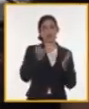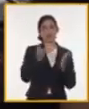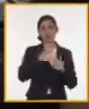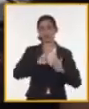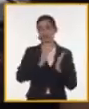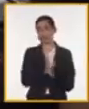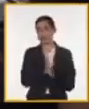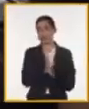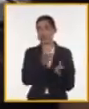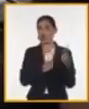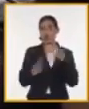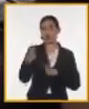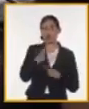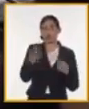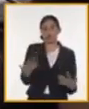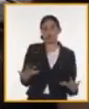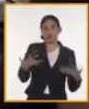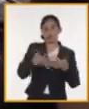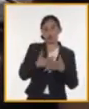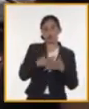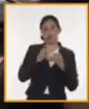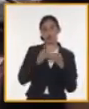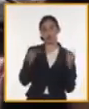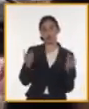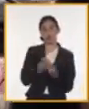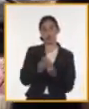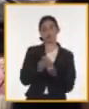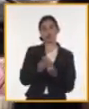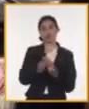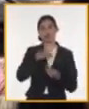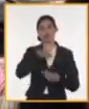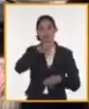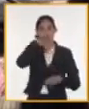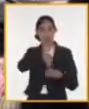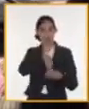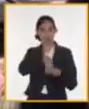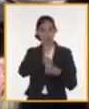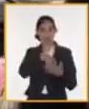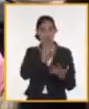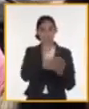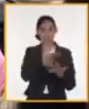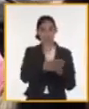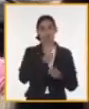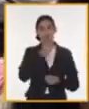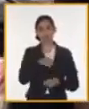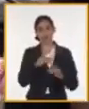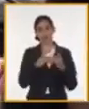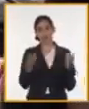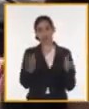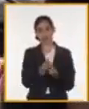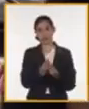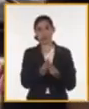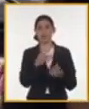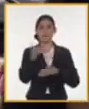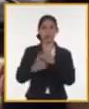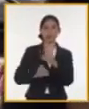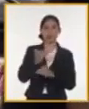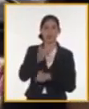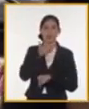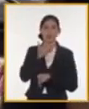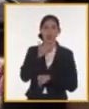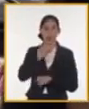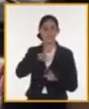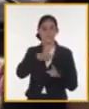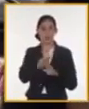relaciones existentes entre cada uno de los departamentos que tenemos en el órgano, entre ellos el Departamento de Procesos Penales, el Departamento de Protección a